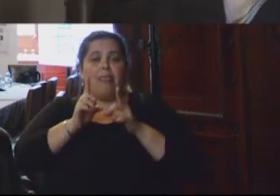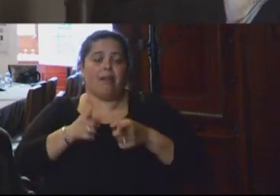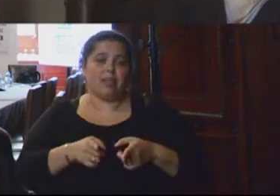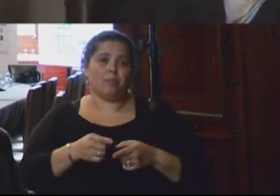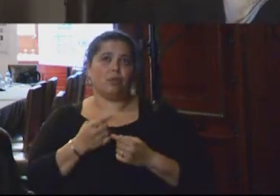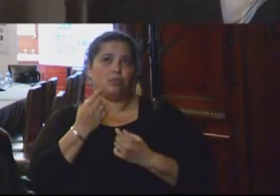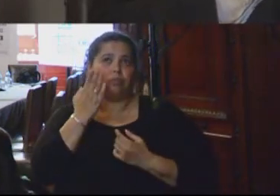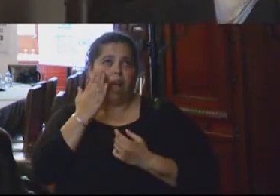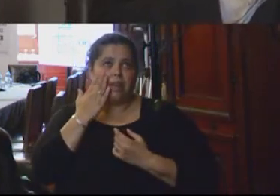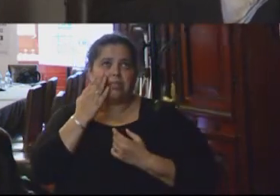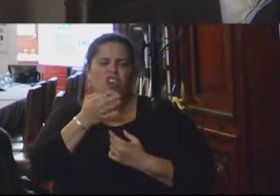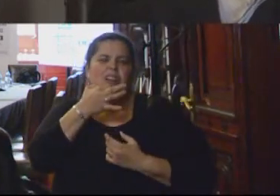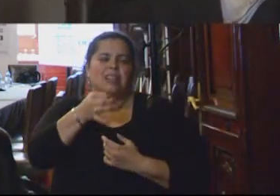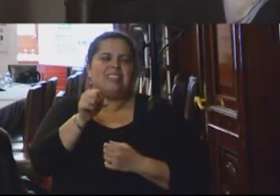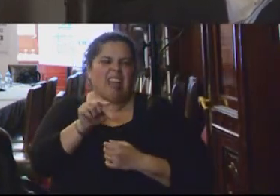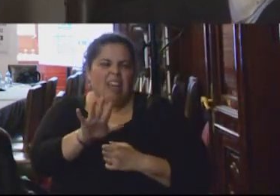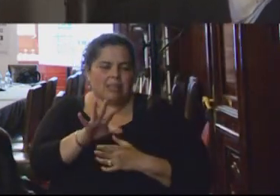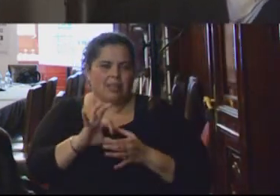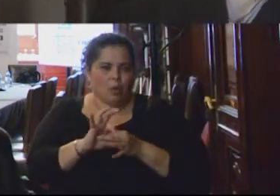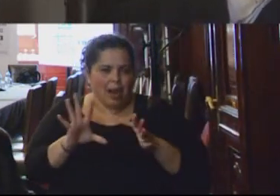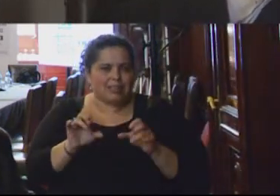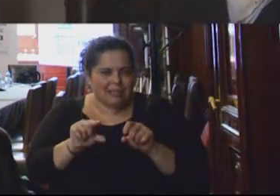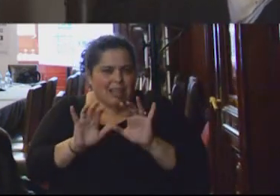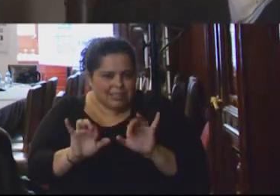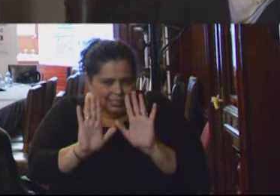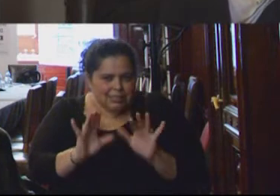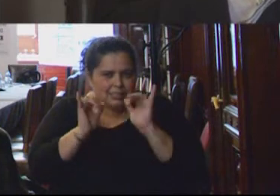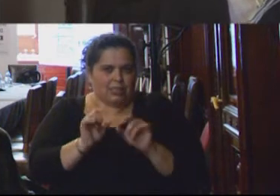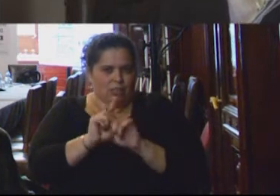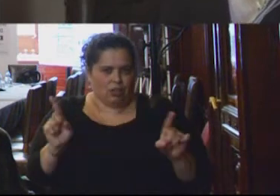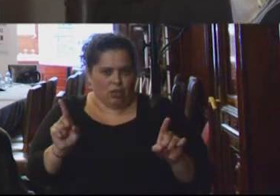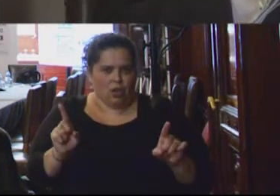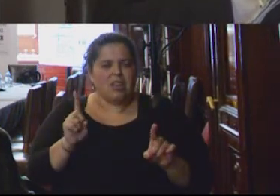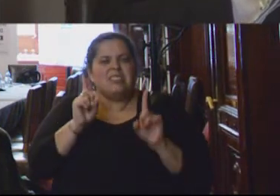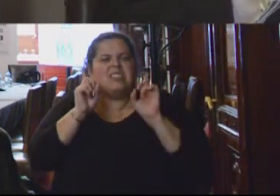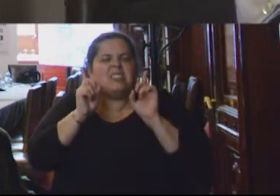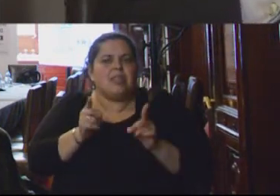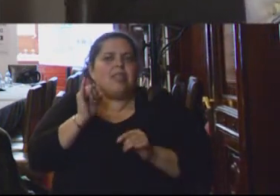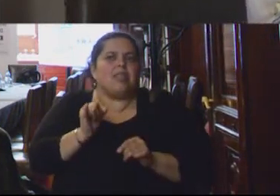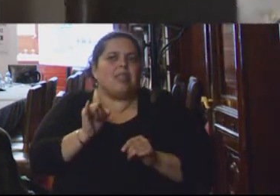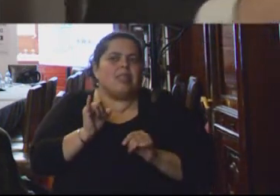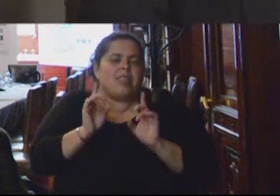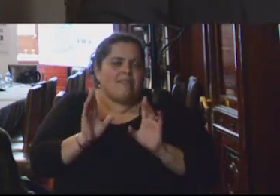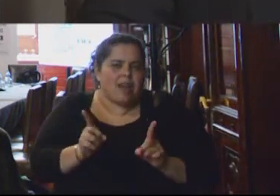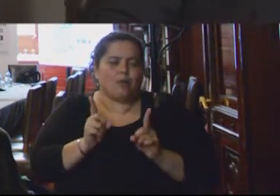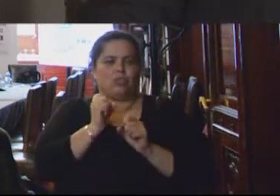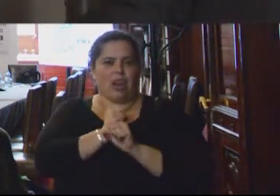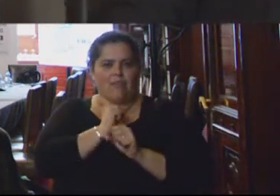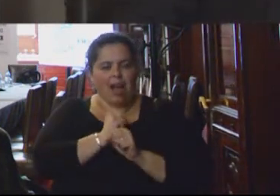ser realmente eso. Y si hay que trabajar por una redefinición